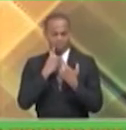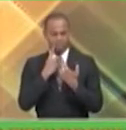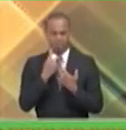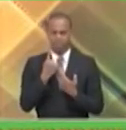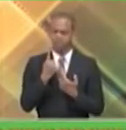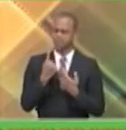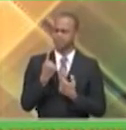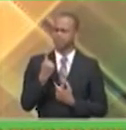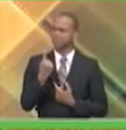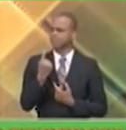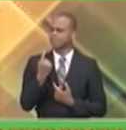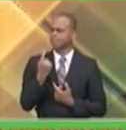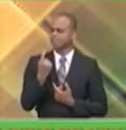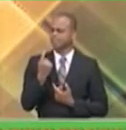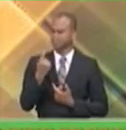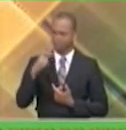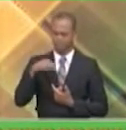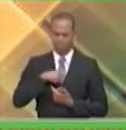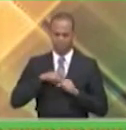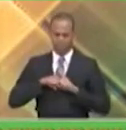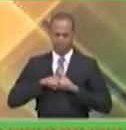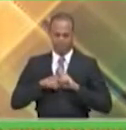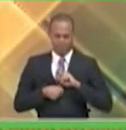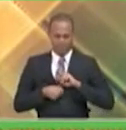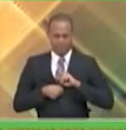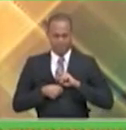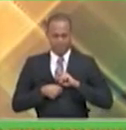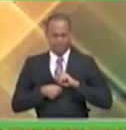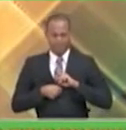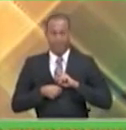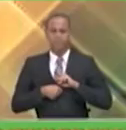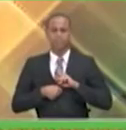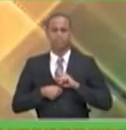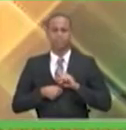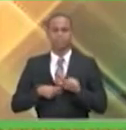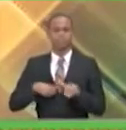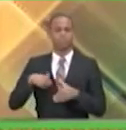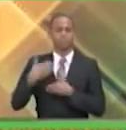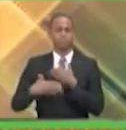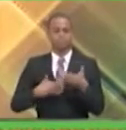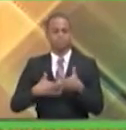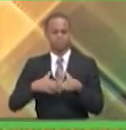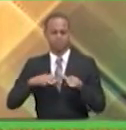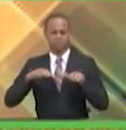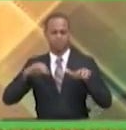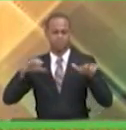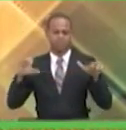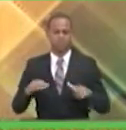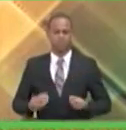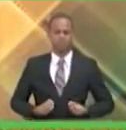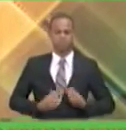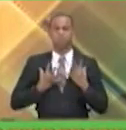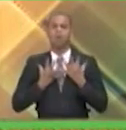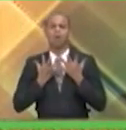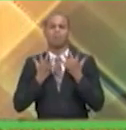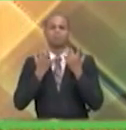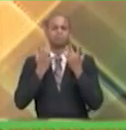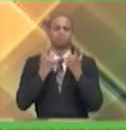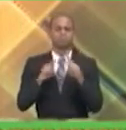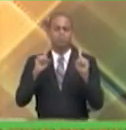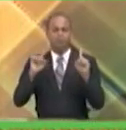para quebrantar el alma y al final obrará para